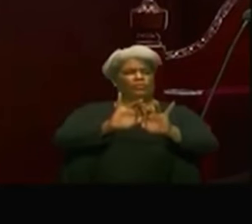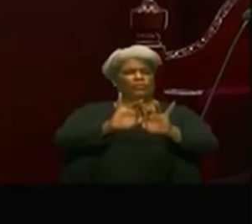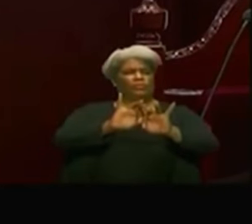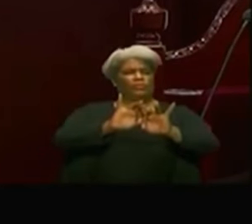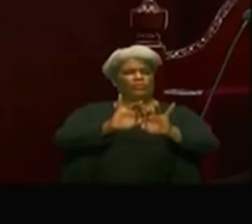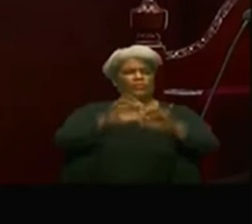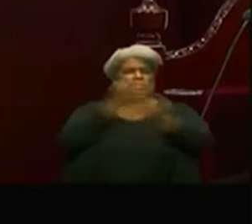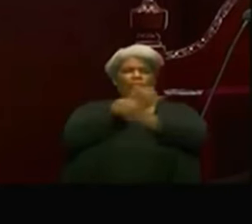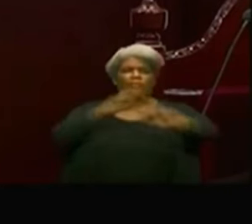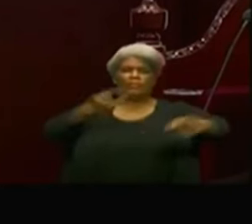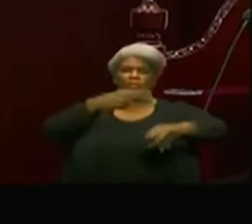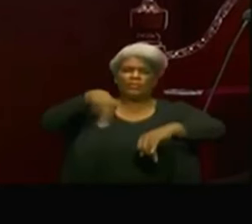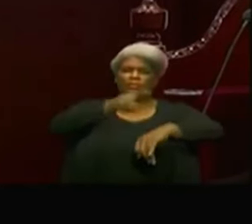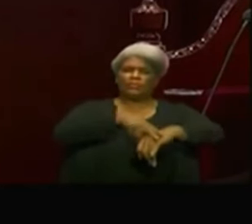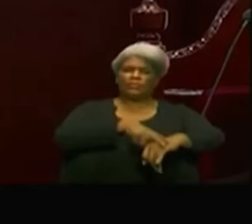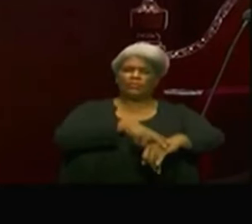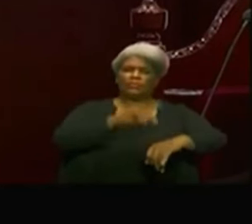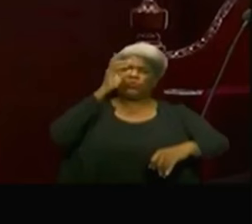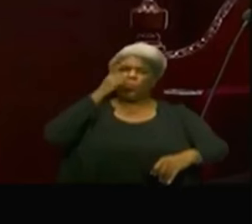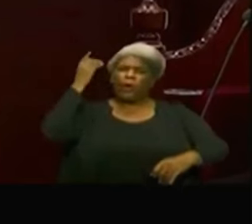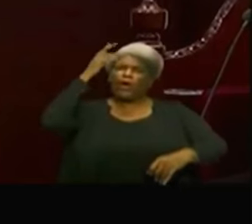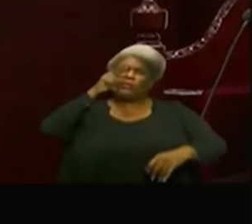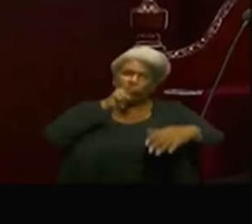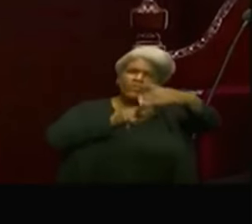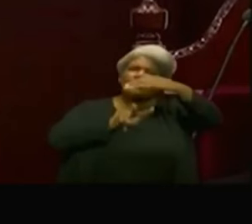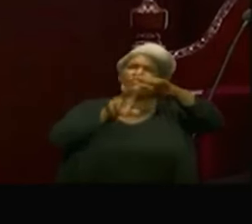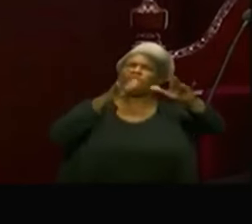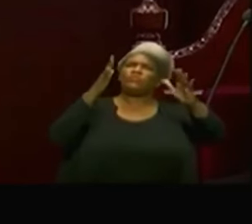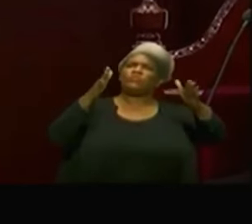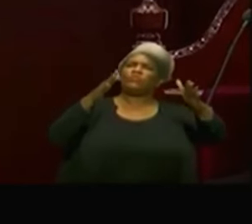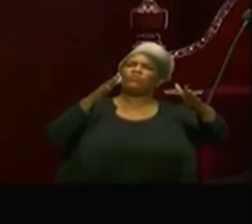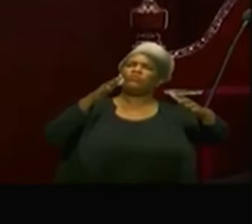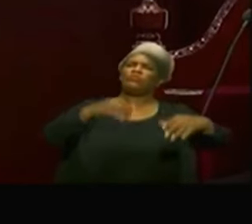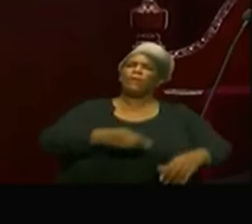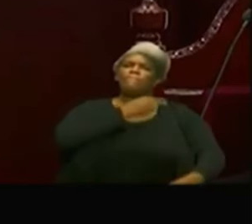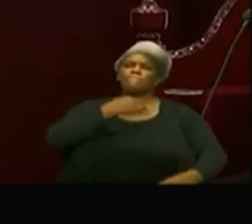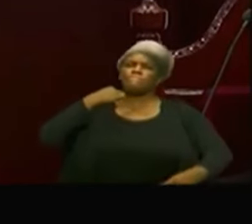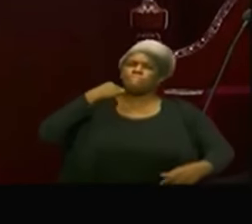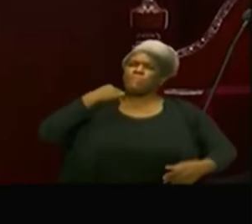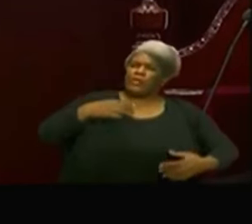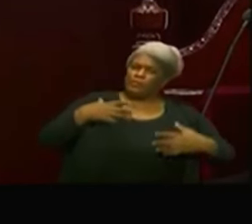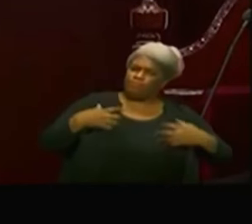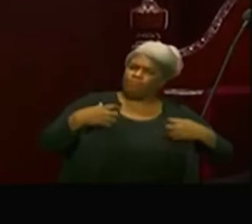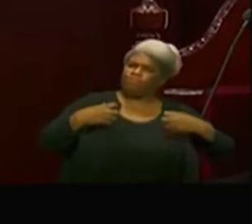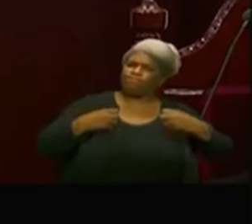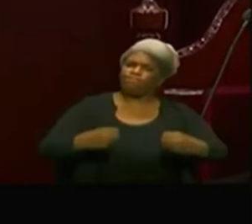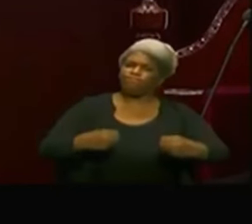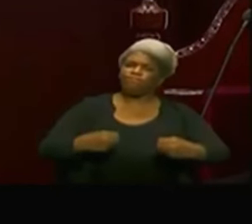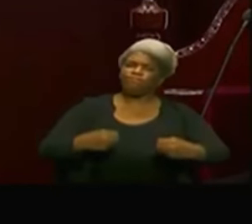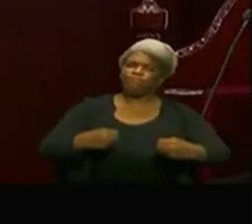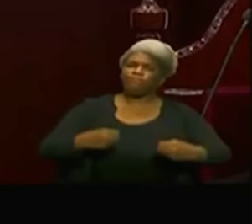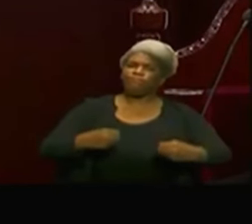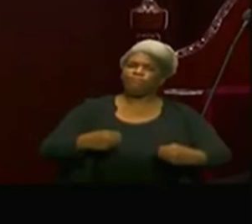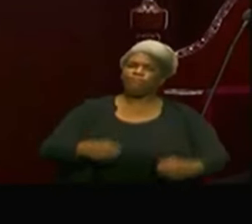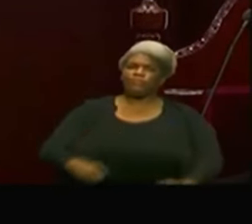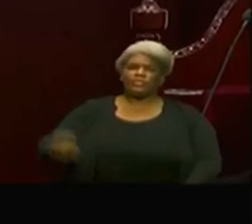de Duarte, el arrojo de Mella y la voluntad de Sánchez y el compromiso patriótico de los